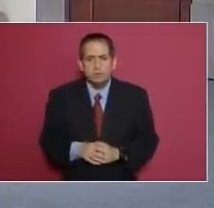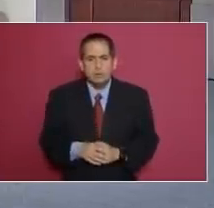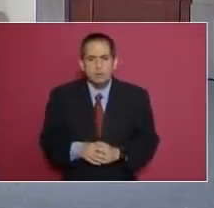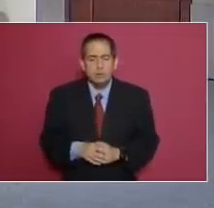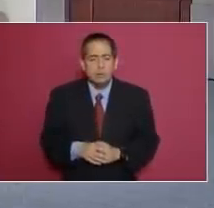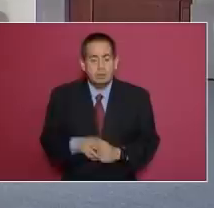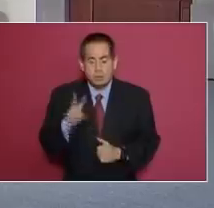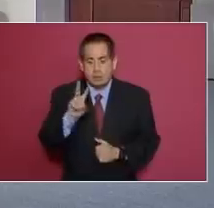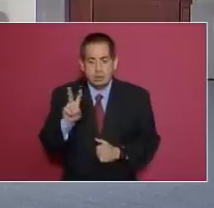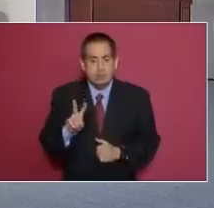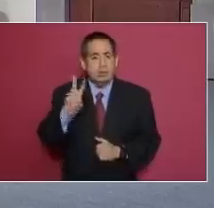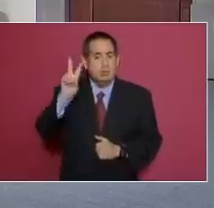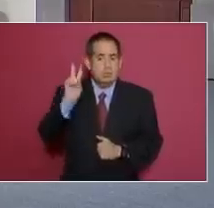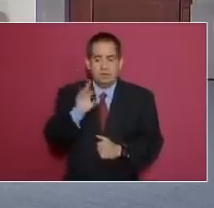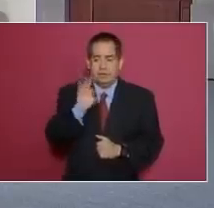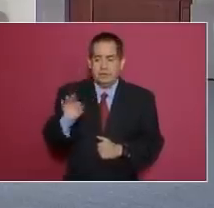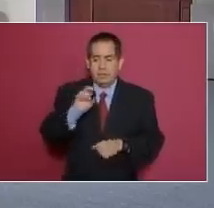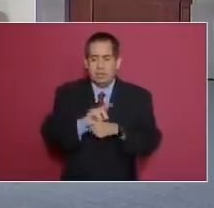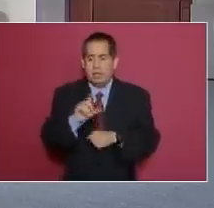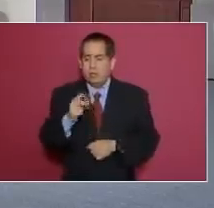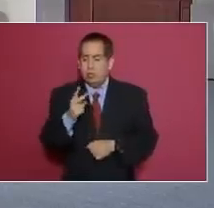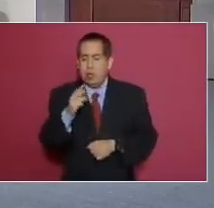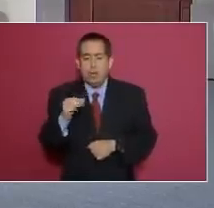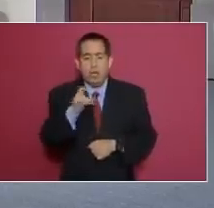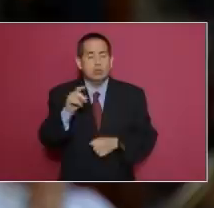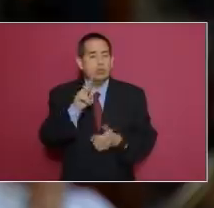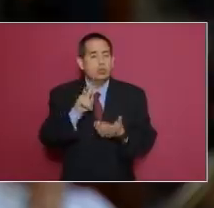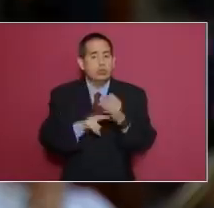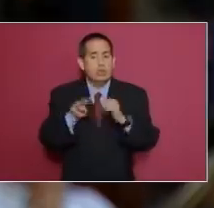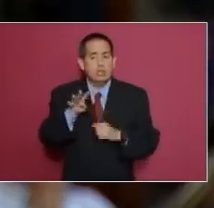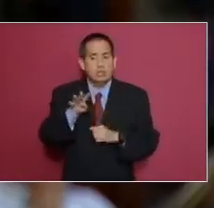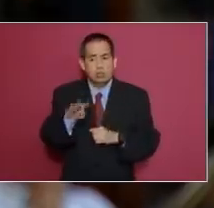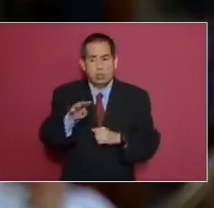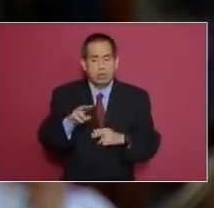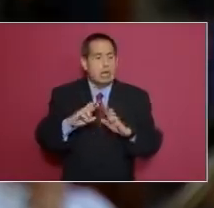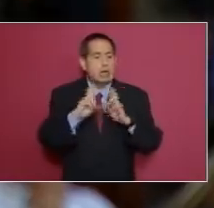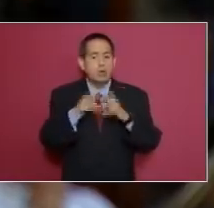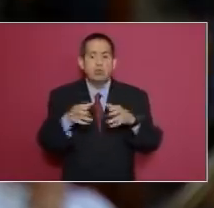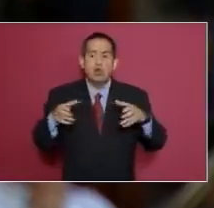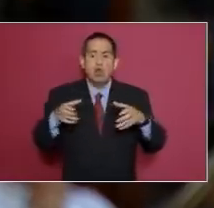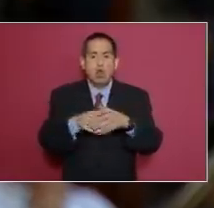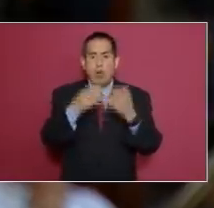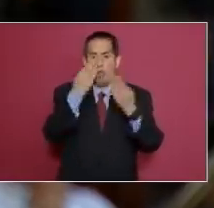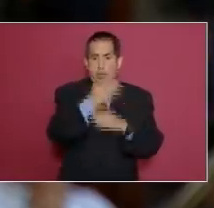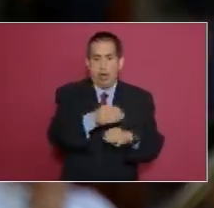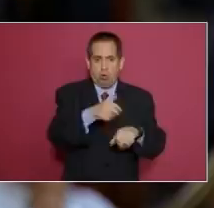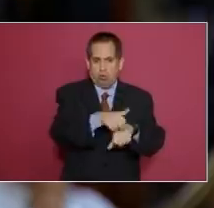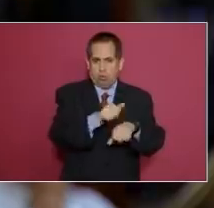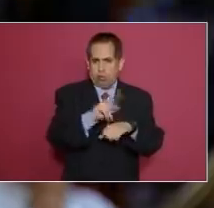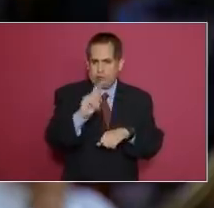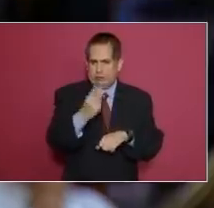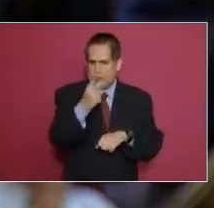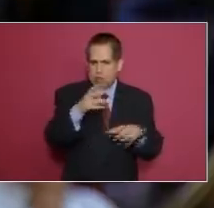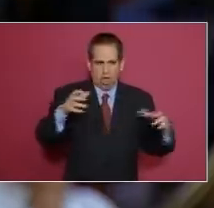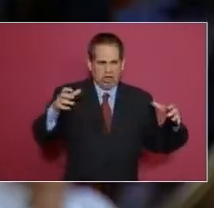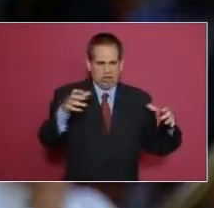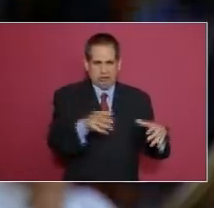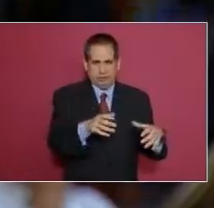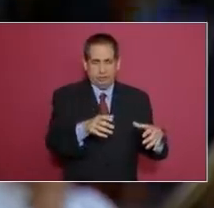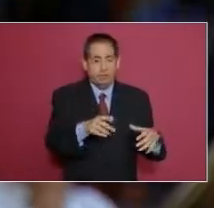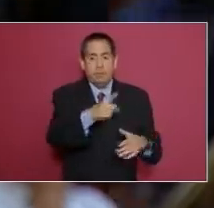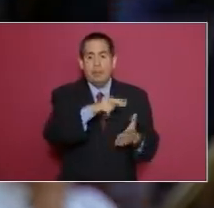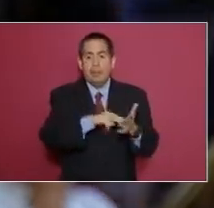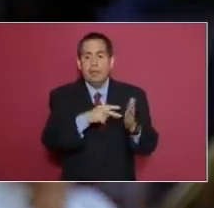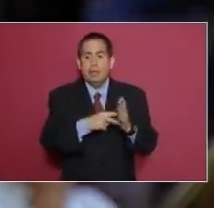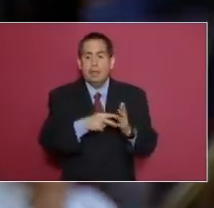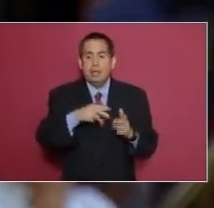El viernes pasado, con fecha del 22 de marzo del 2019, en la reunión de la Convención Bancaria número 82, el